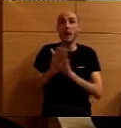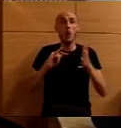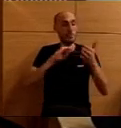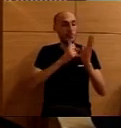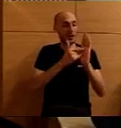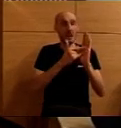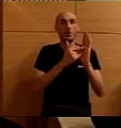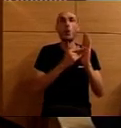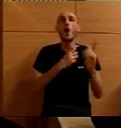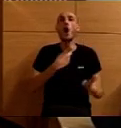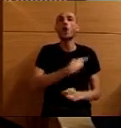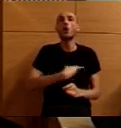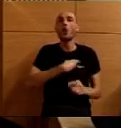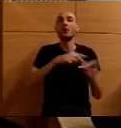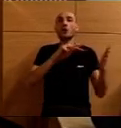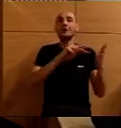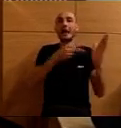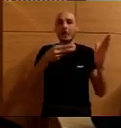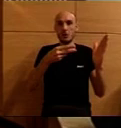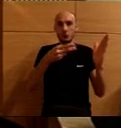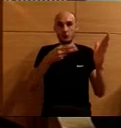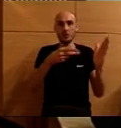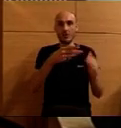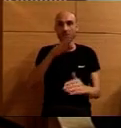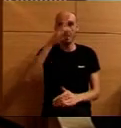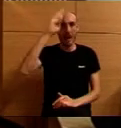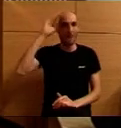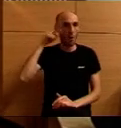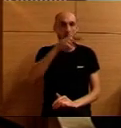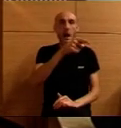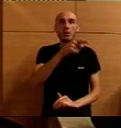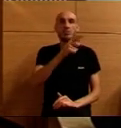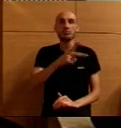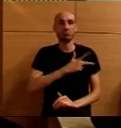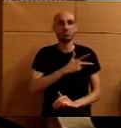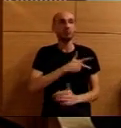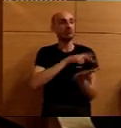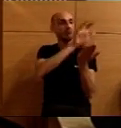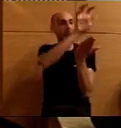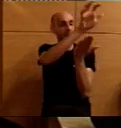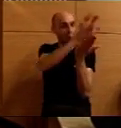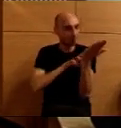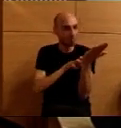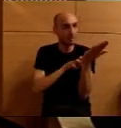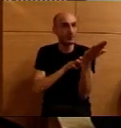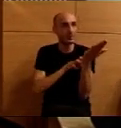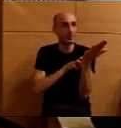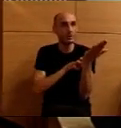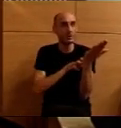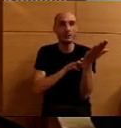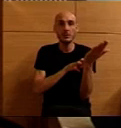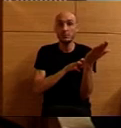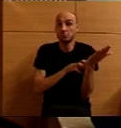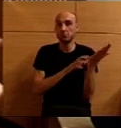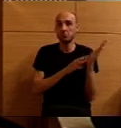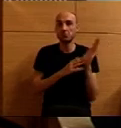una comisión de técnicos en derecho, por grupos de interés, porque tiene la potestad e iniciativa en materia de legislación. Se